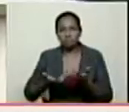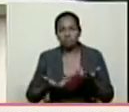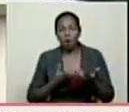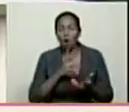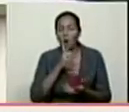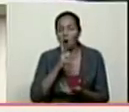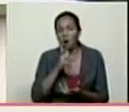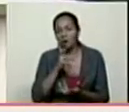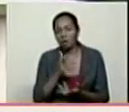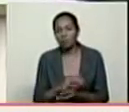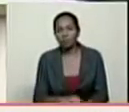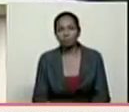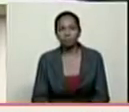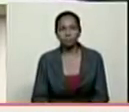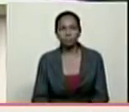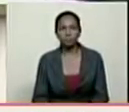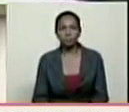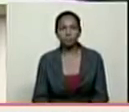que